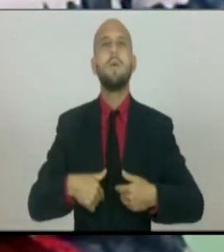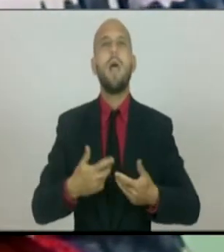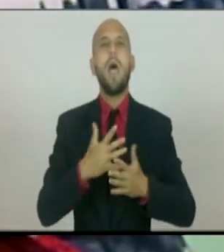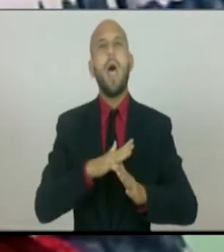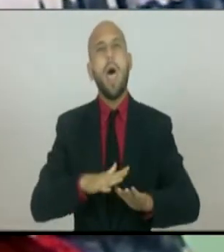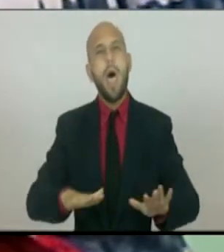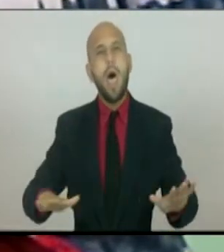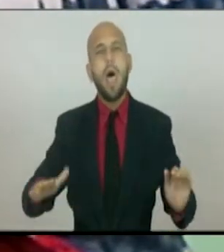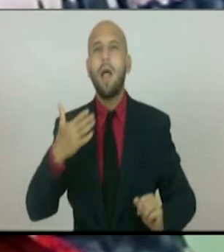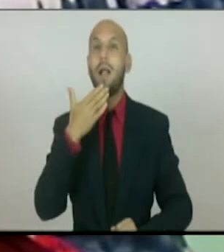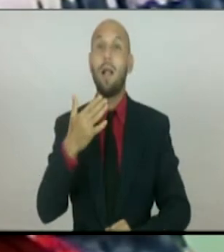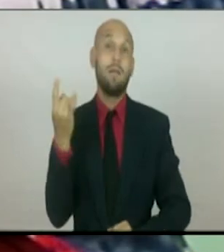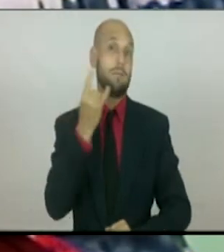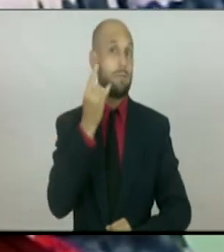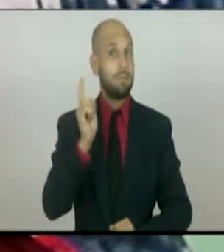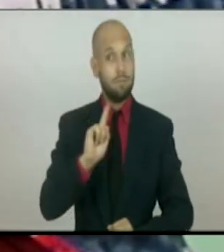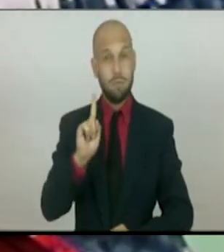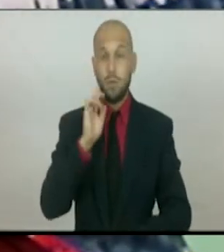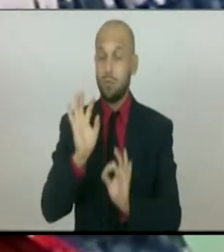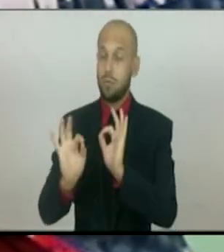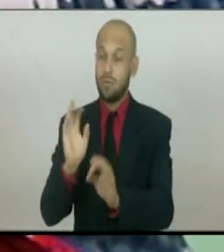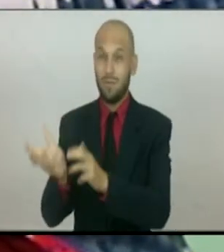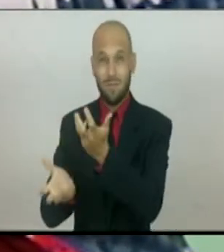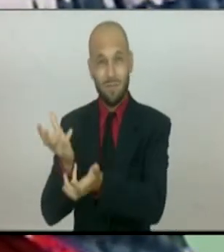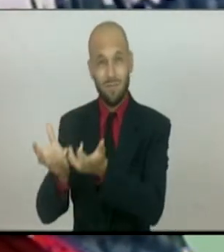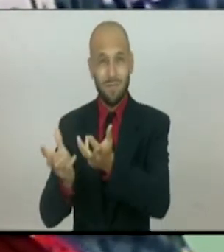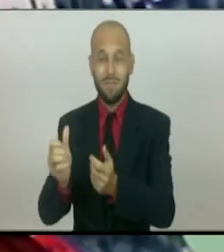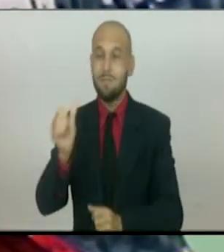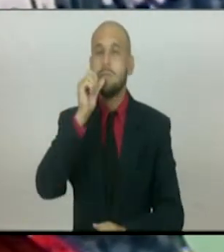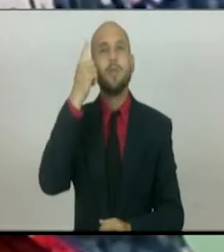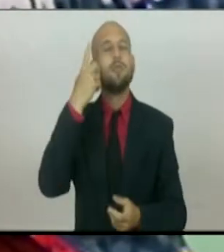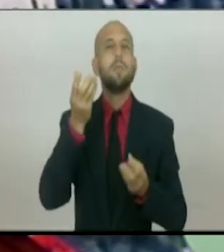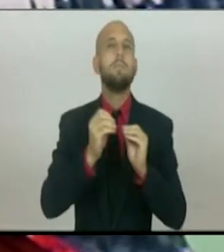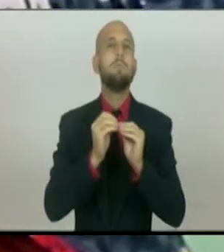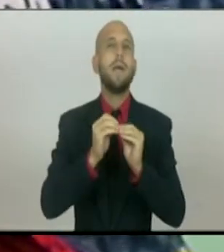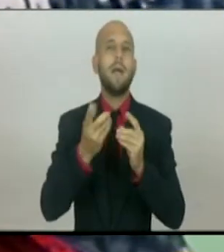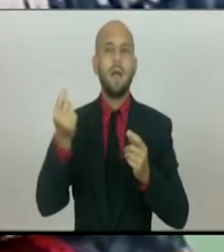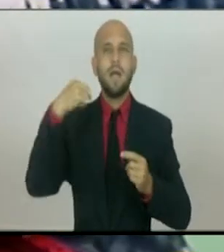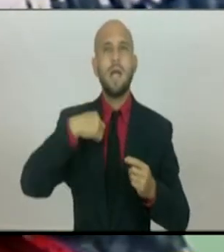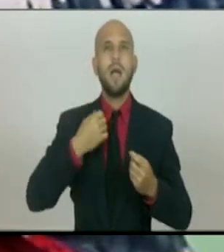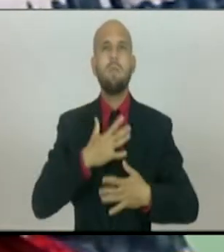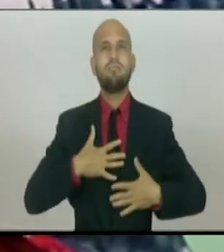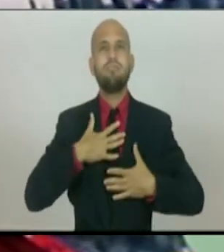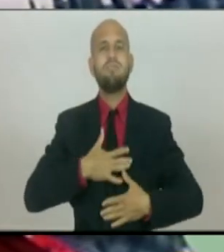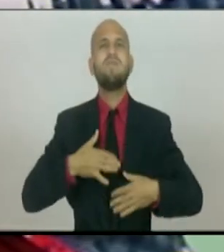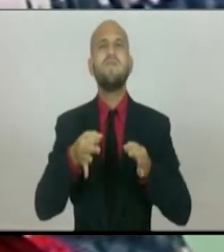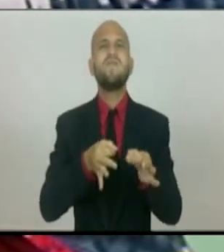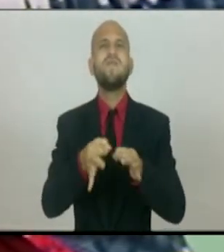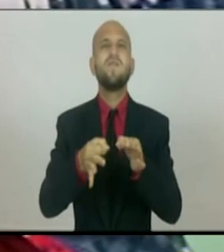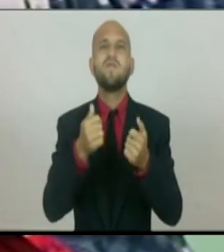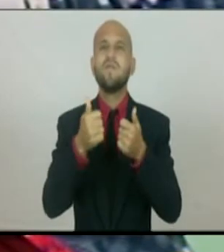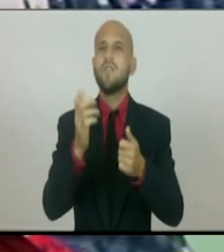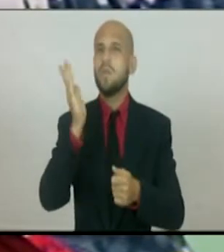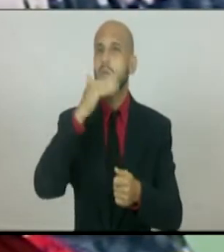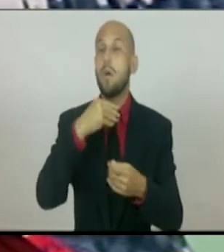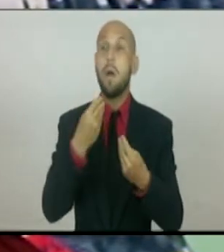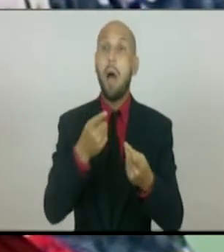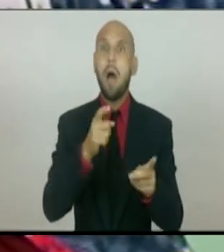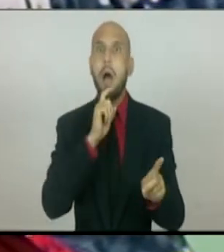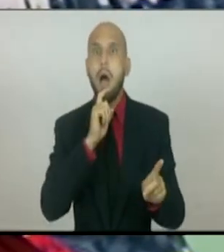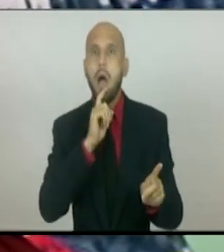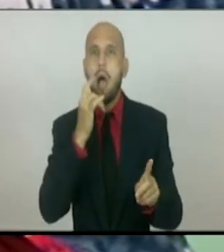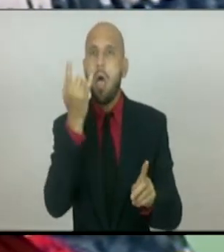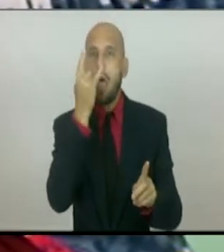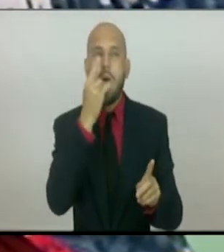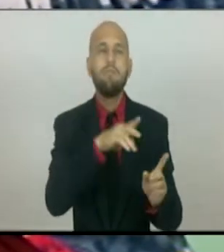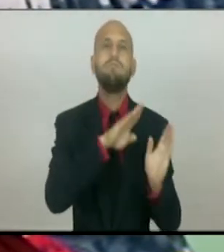a nuestros niños con productos elaborados a base de infusiones de hierbas y que muchas veces terminan en consultas de